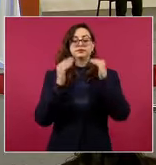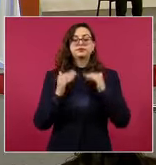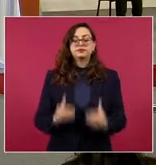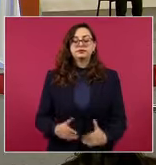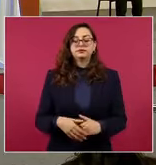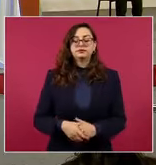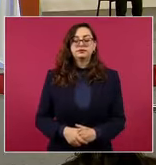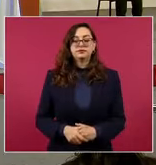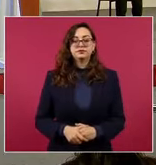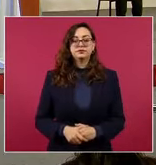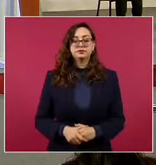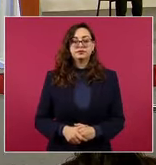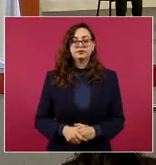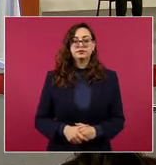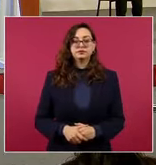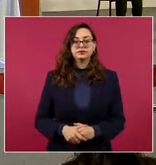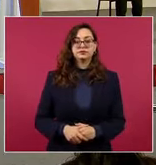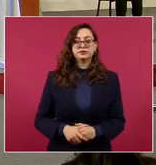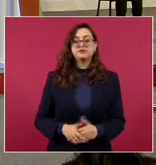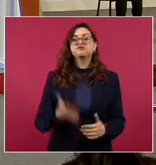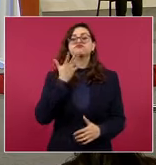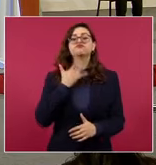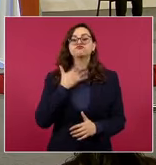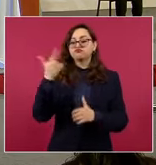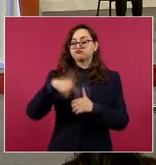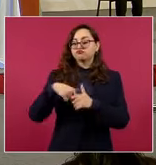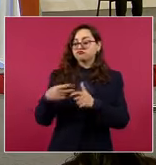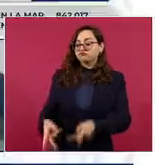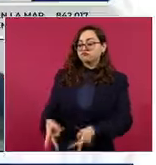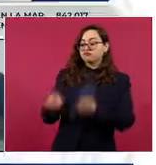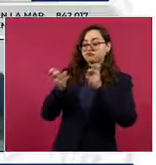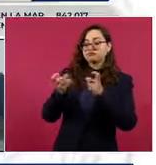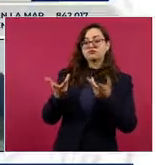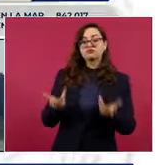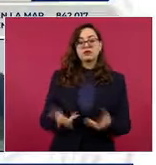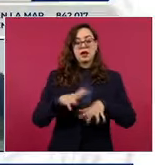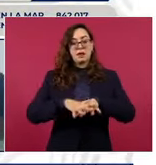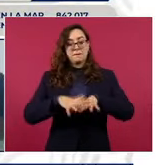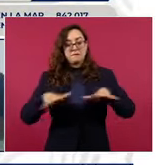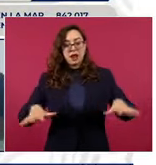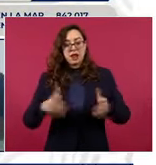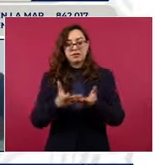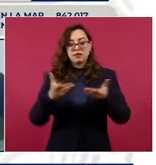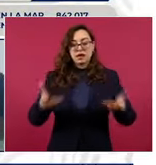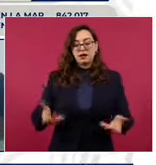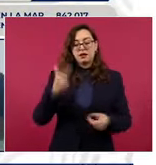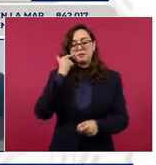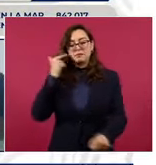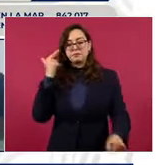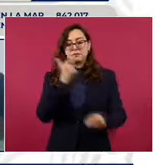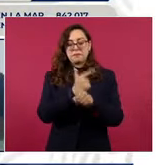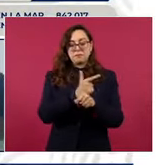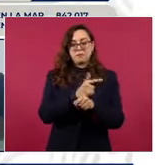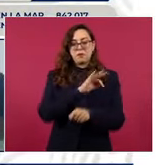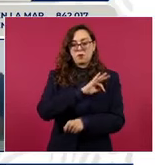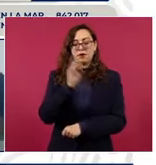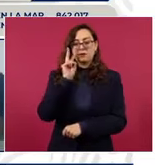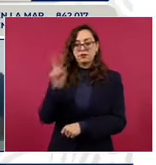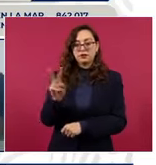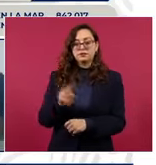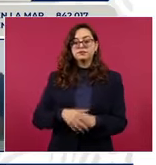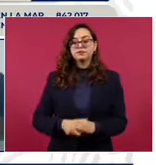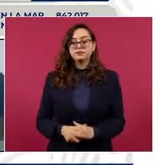combate al tráfico ilícito de combustible, tanto en la mar como en tierra, estas operaciones